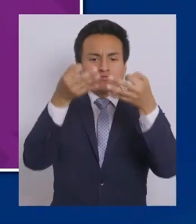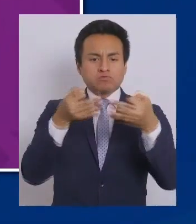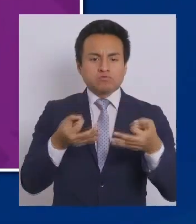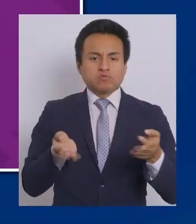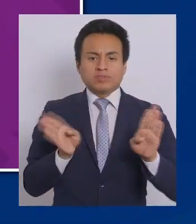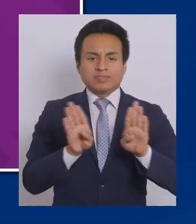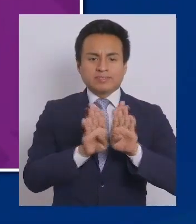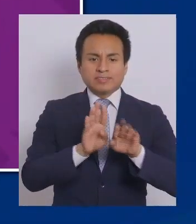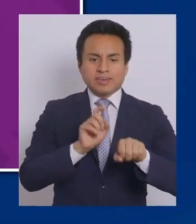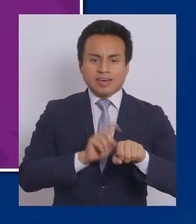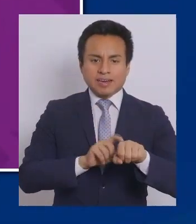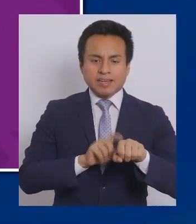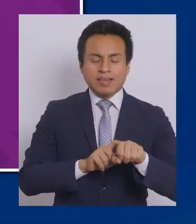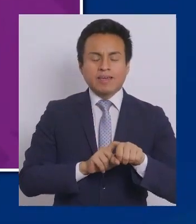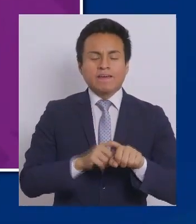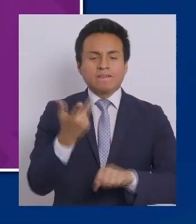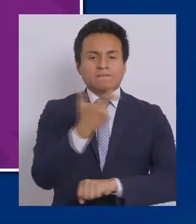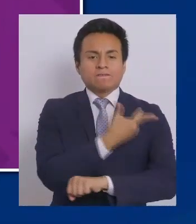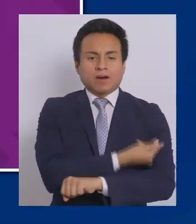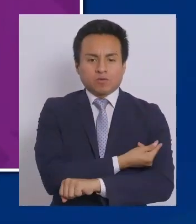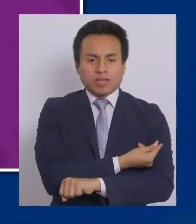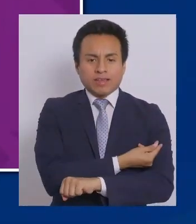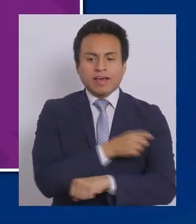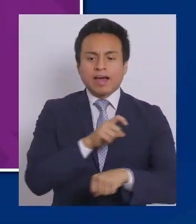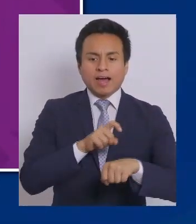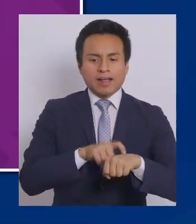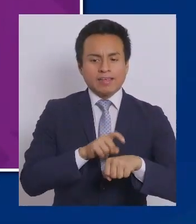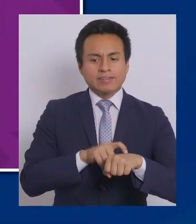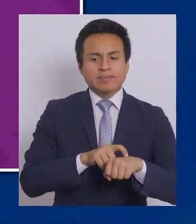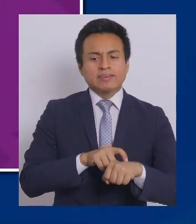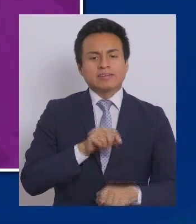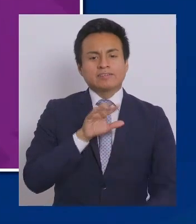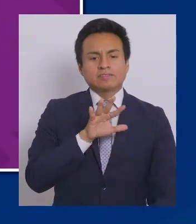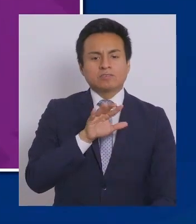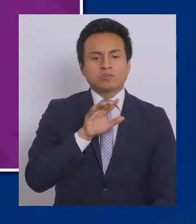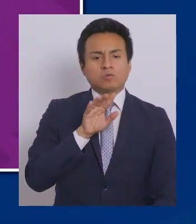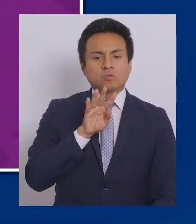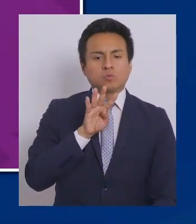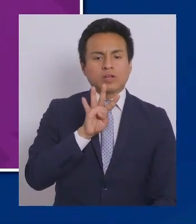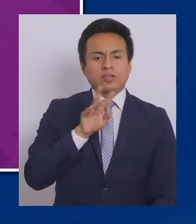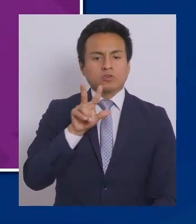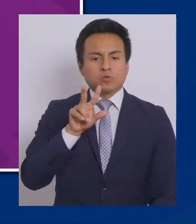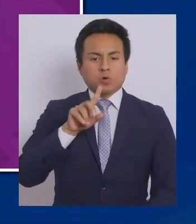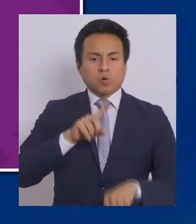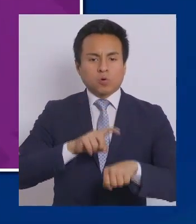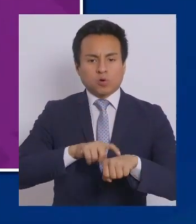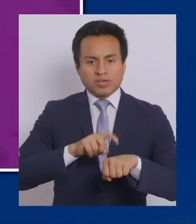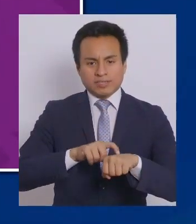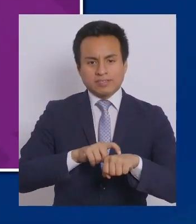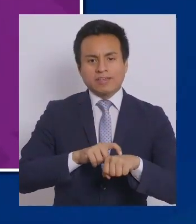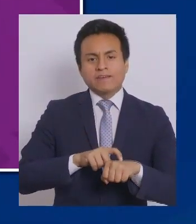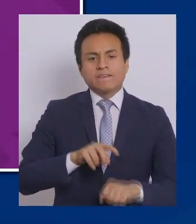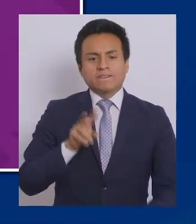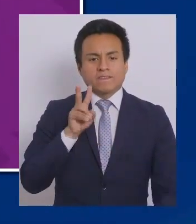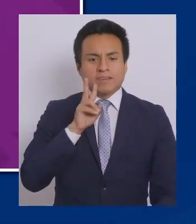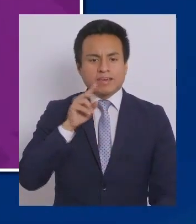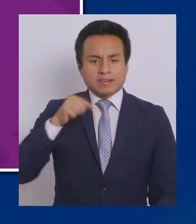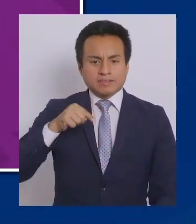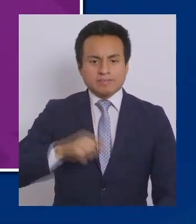las personas vacunadas a las 17 48 horas de hoy día viernes